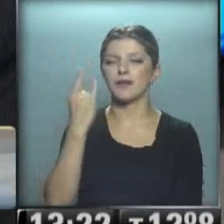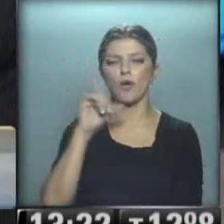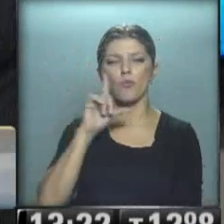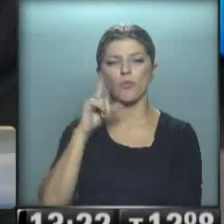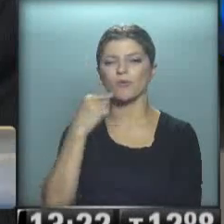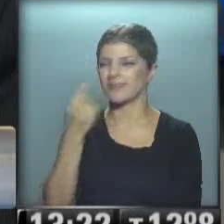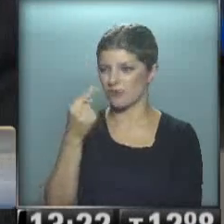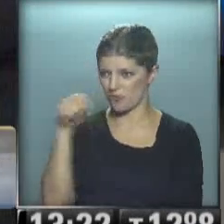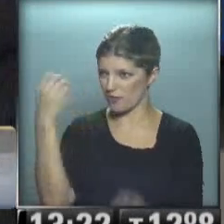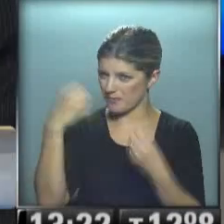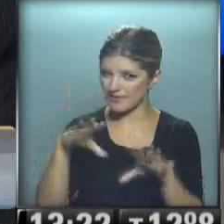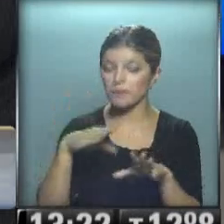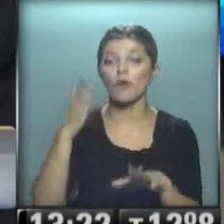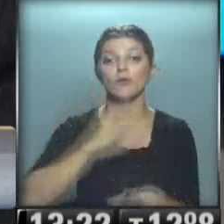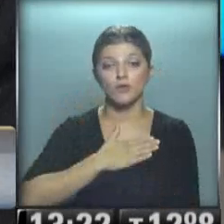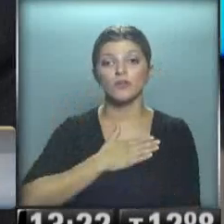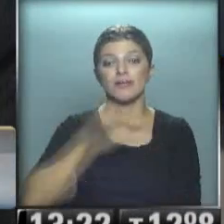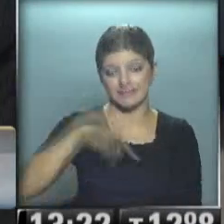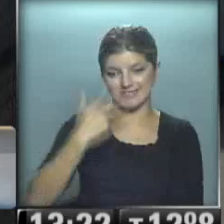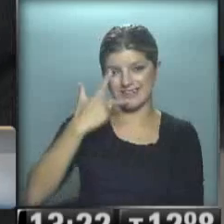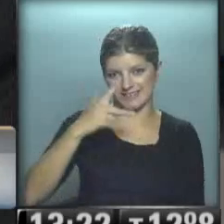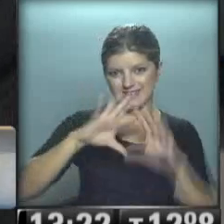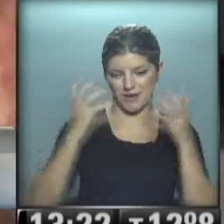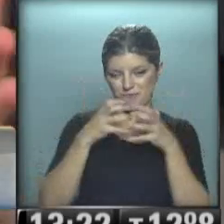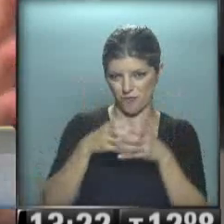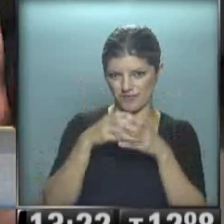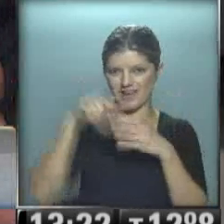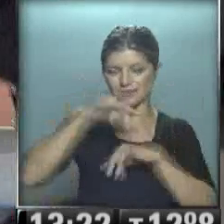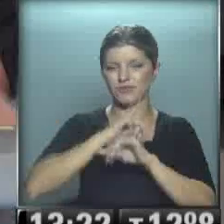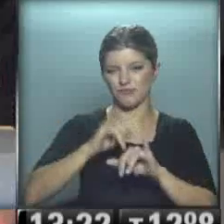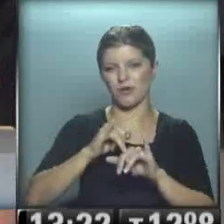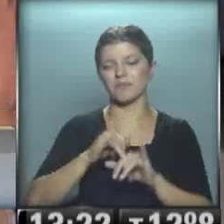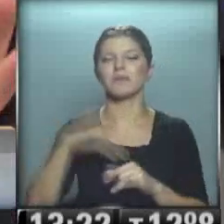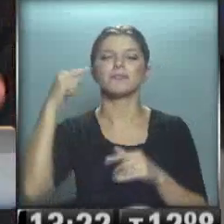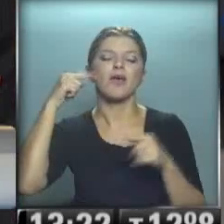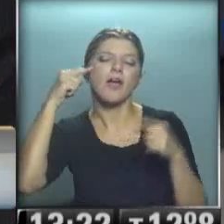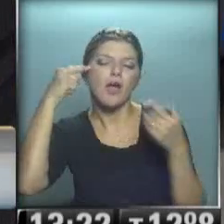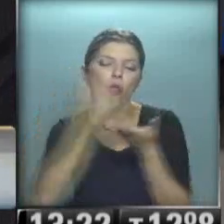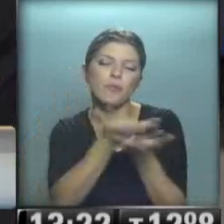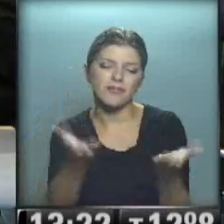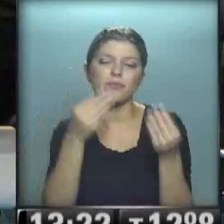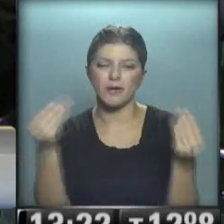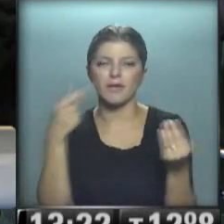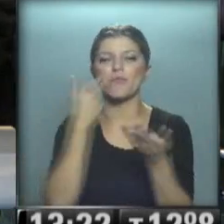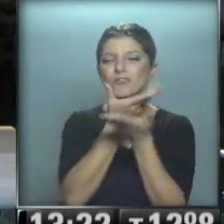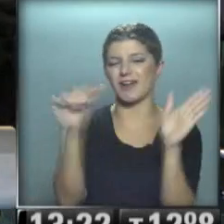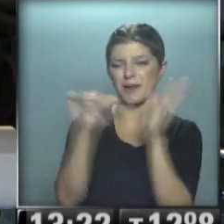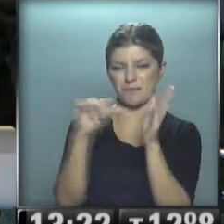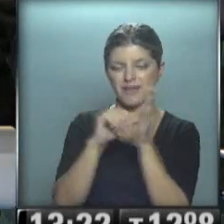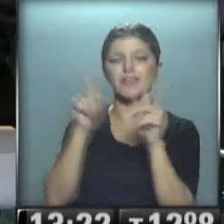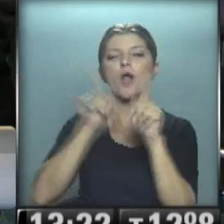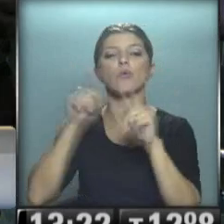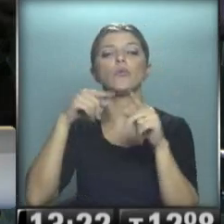del programa. Nosotros ya a lo largo de 3 mundiales que venimos haciendo este tipo de informes, la idea es presentar al país, dar los datos básicos. Muchos